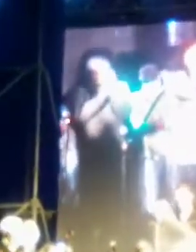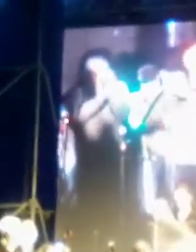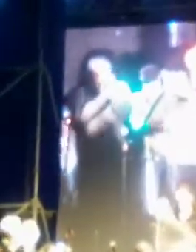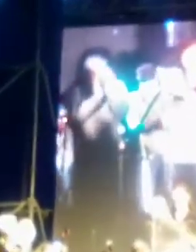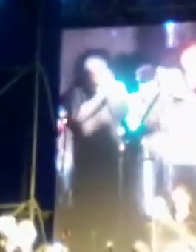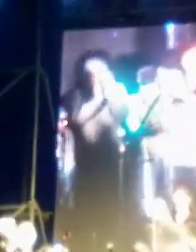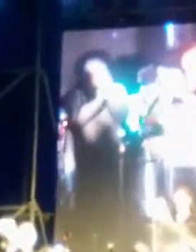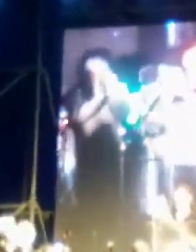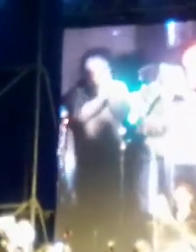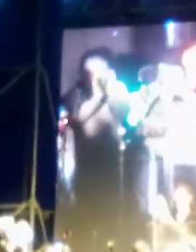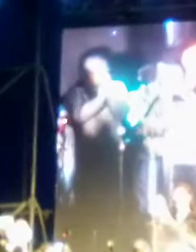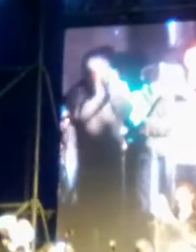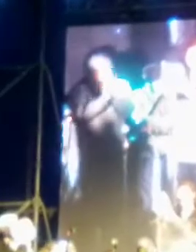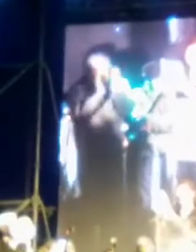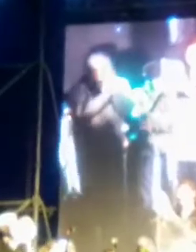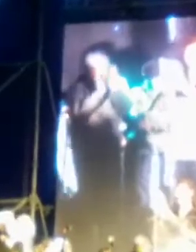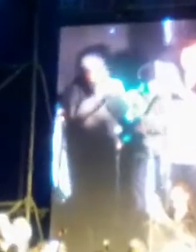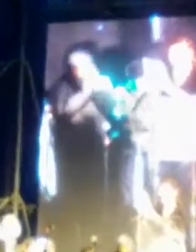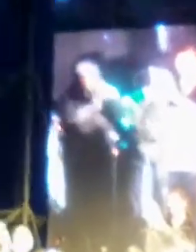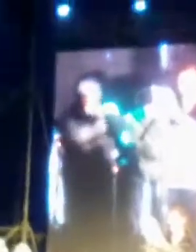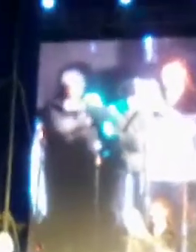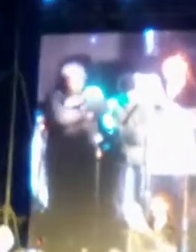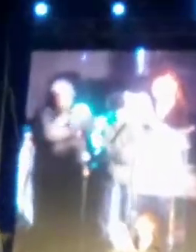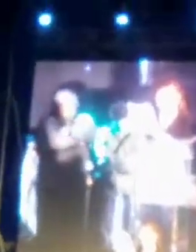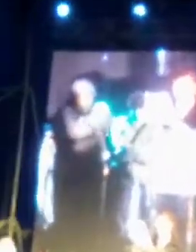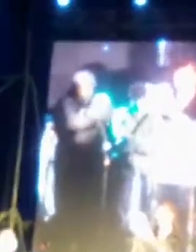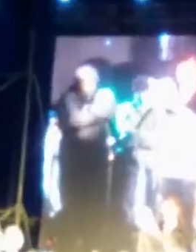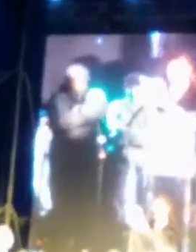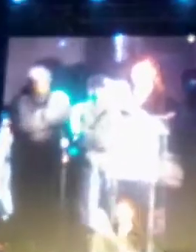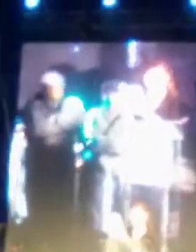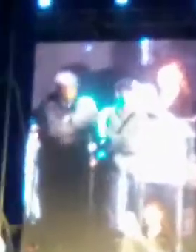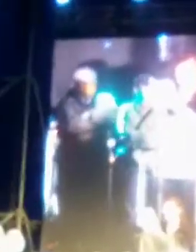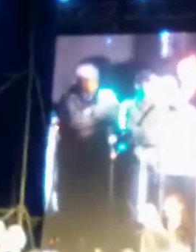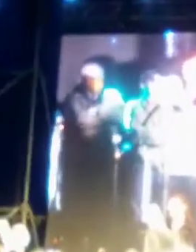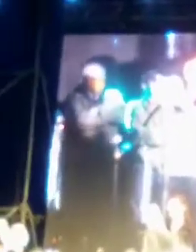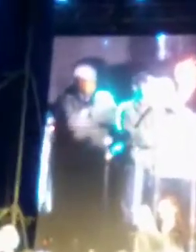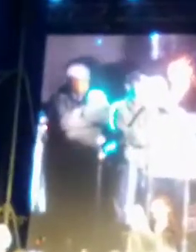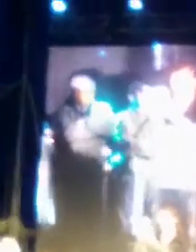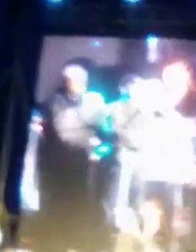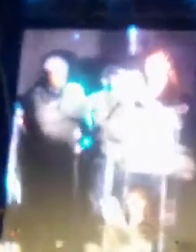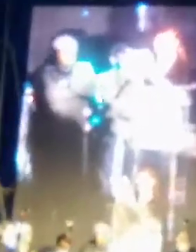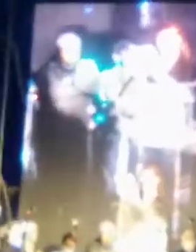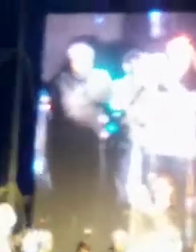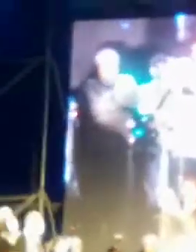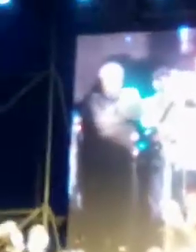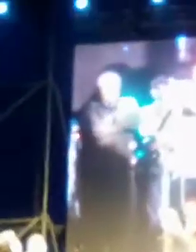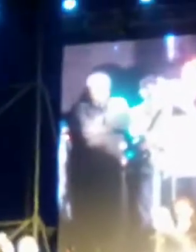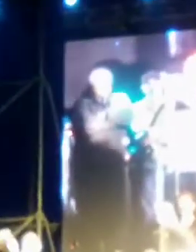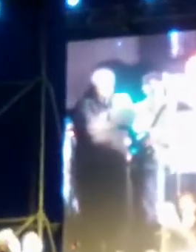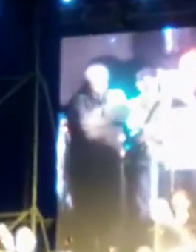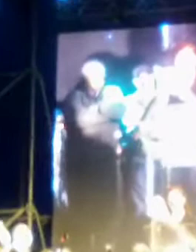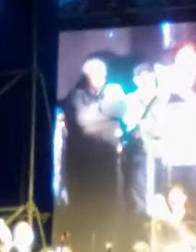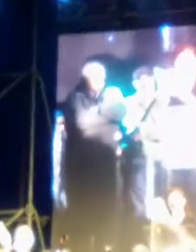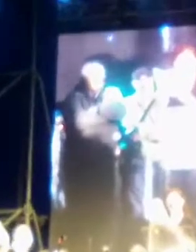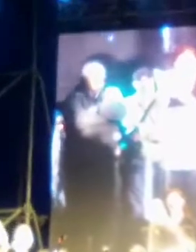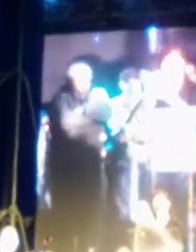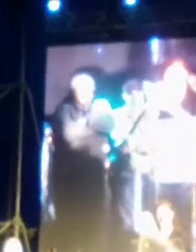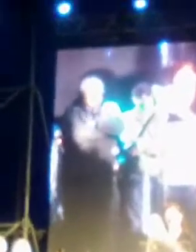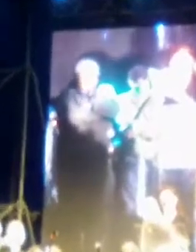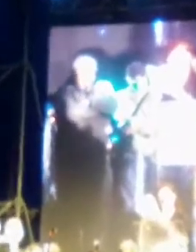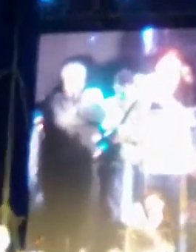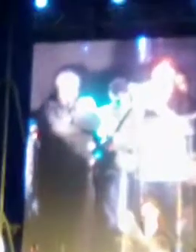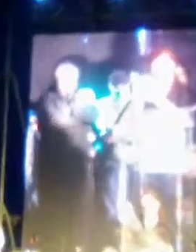El 12 de enero de 1948, el Parlamento Nacional votó la ley número 11.029 que crea el Instituto Nacional